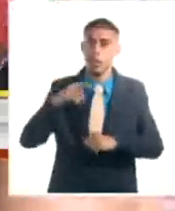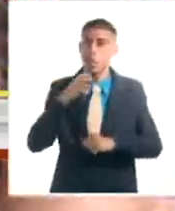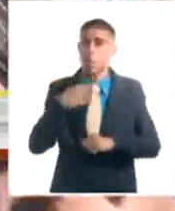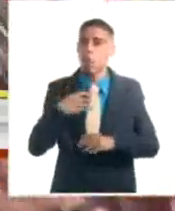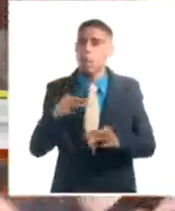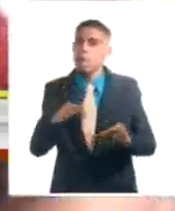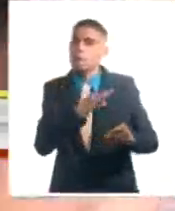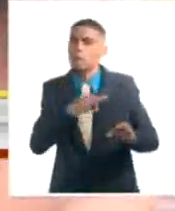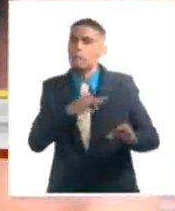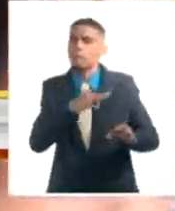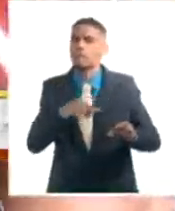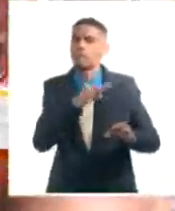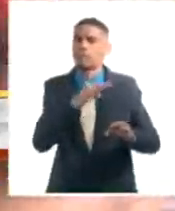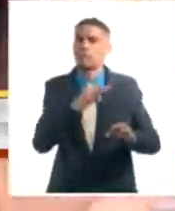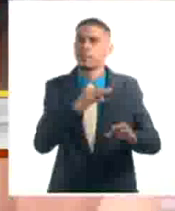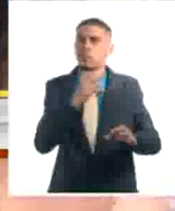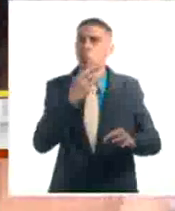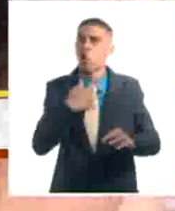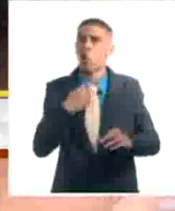viola.